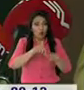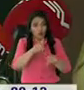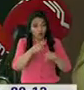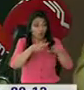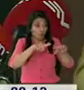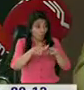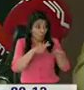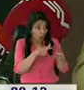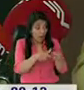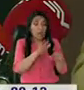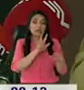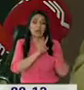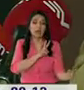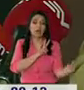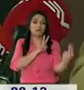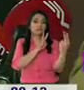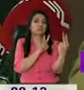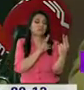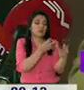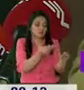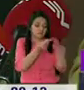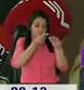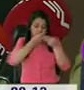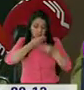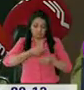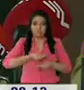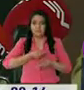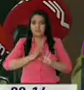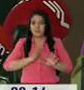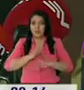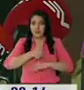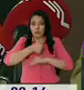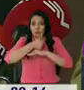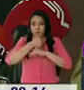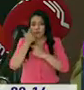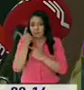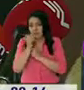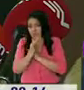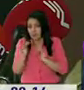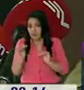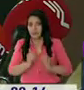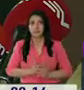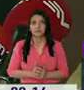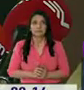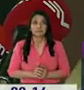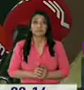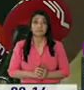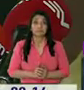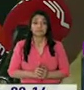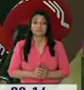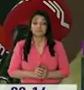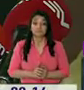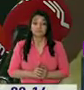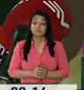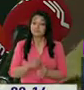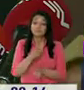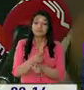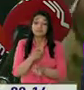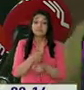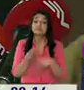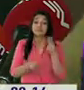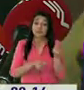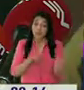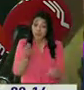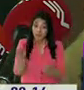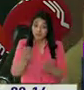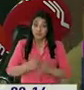y entonces los dirigentes de la comunidad lo entregaron a nuestras autoridades militares. De tal manera que corresponderá